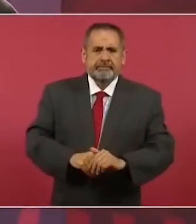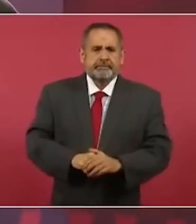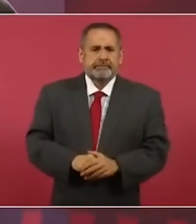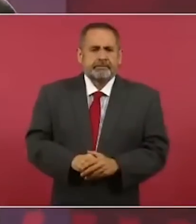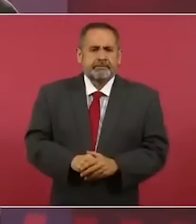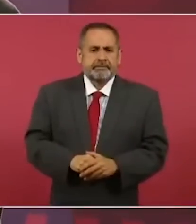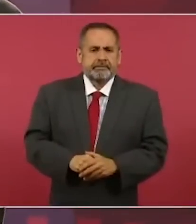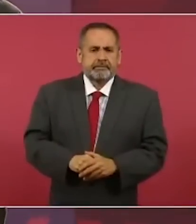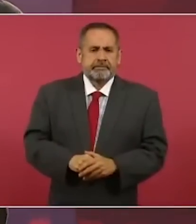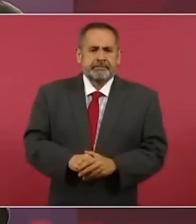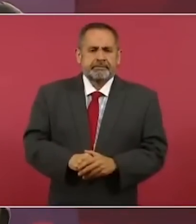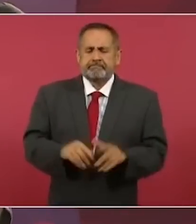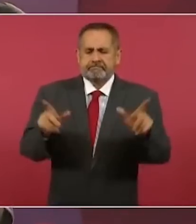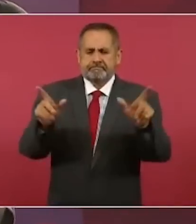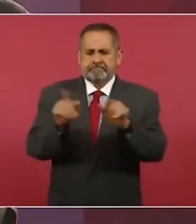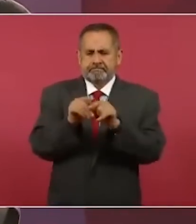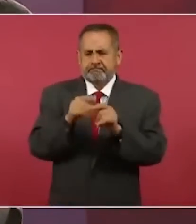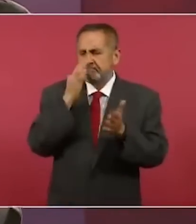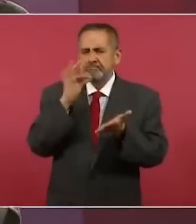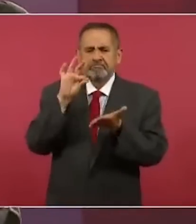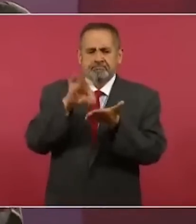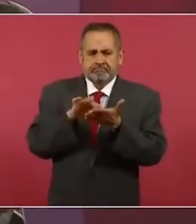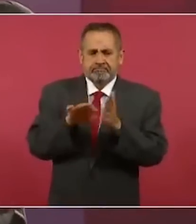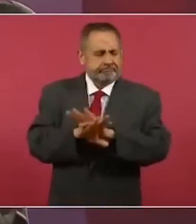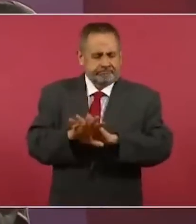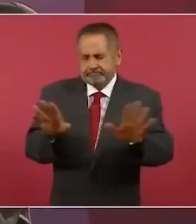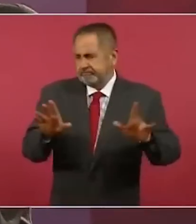Y por lo pronto no digo más,